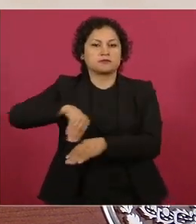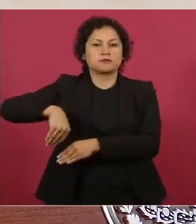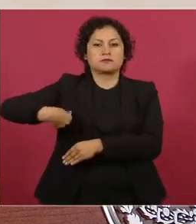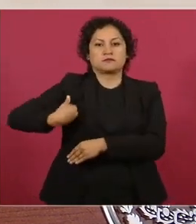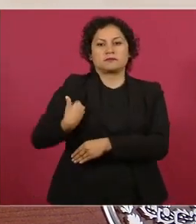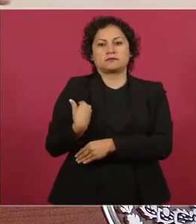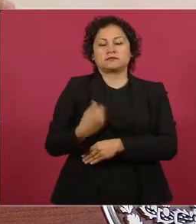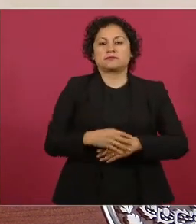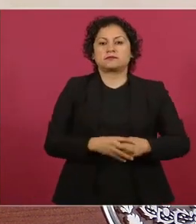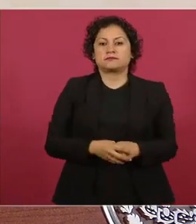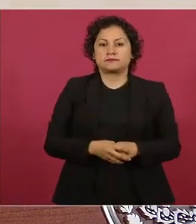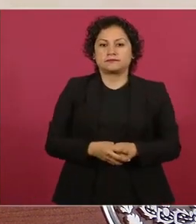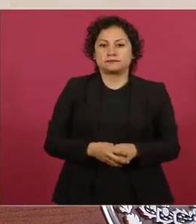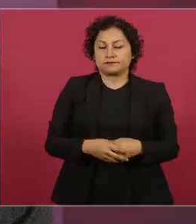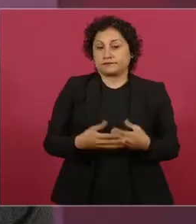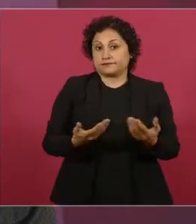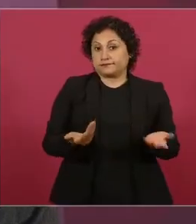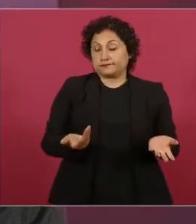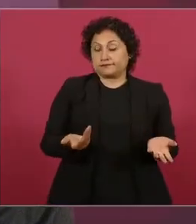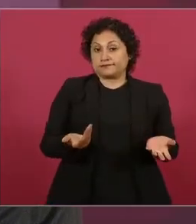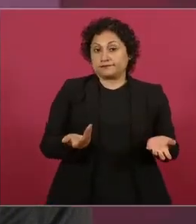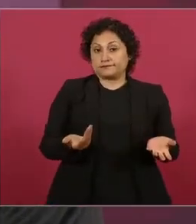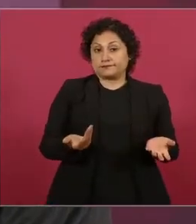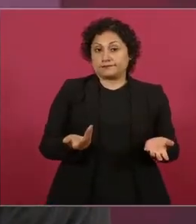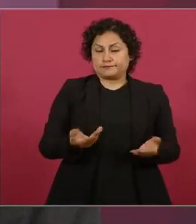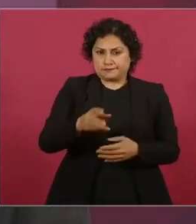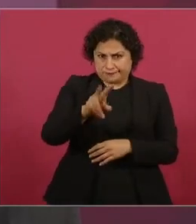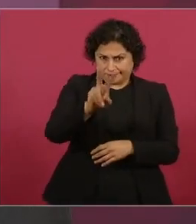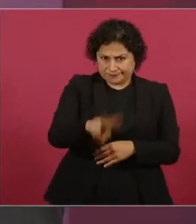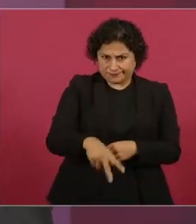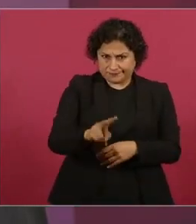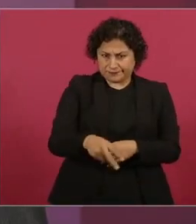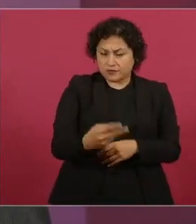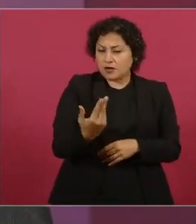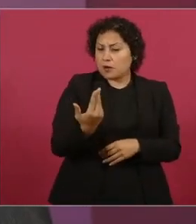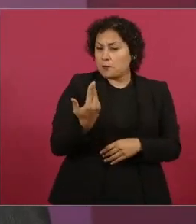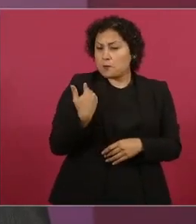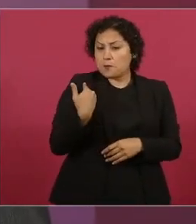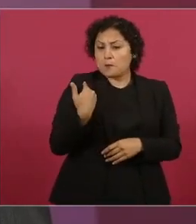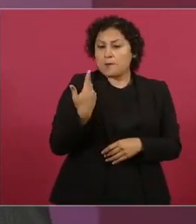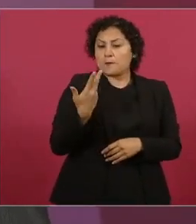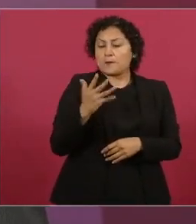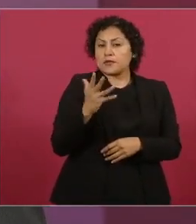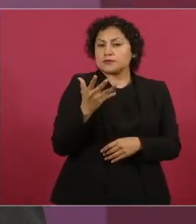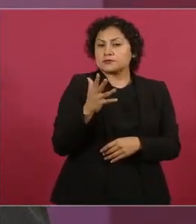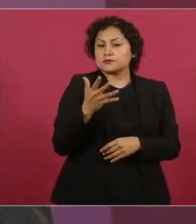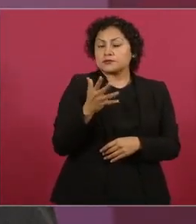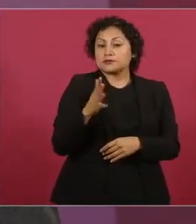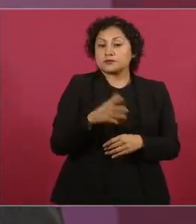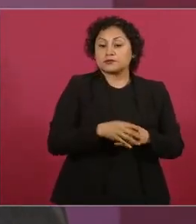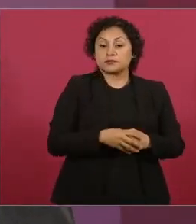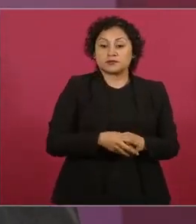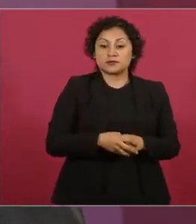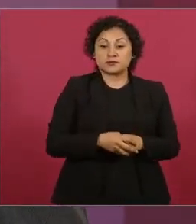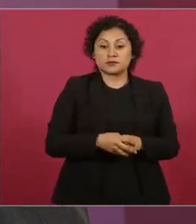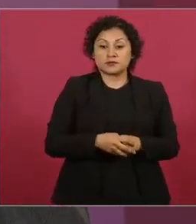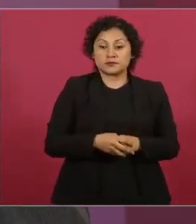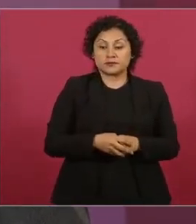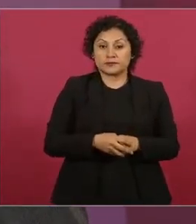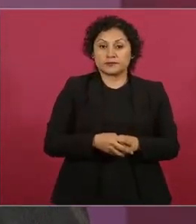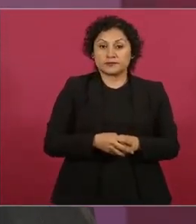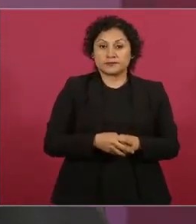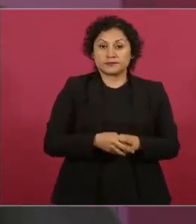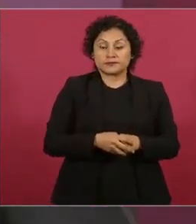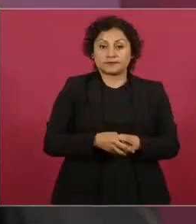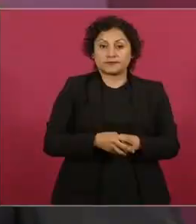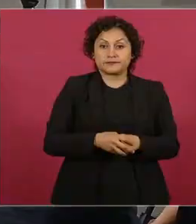Es hasta hace relativamente poco, por una declaración como testigo